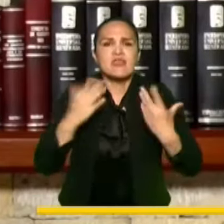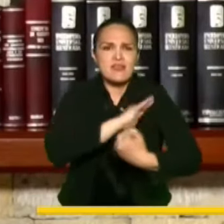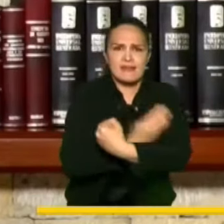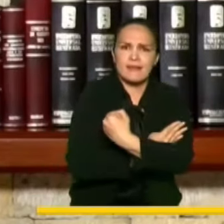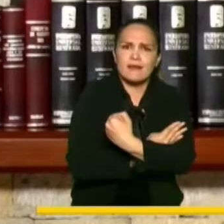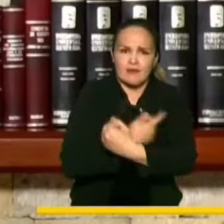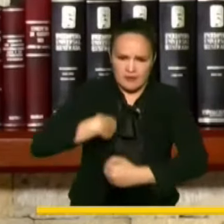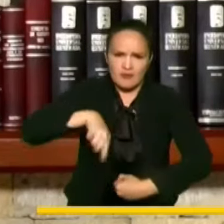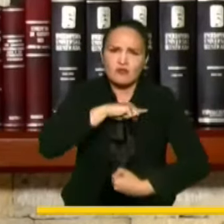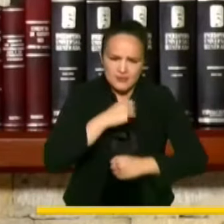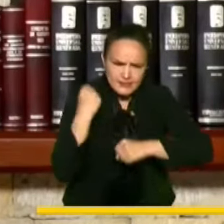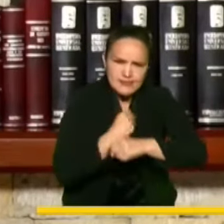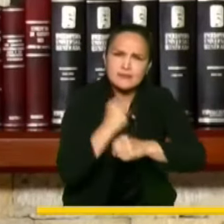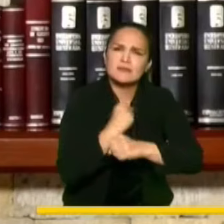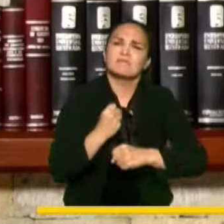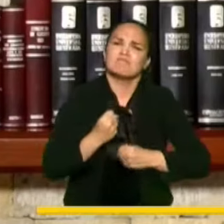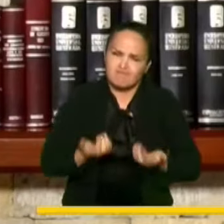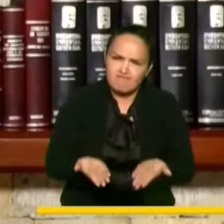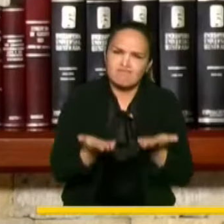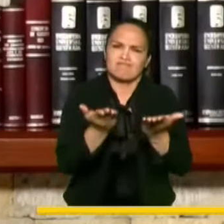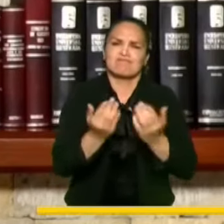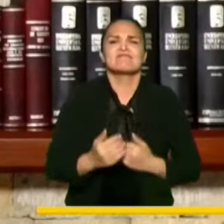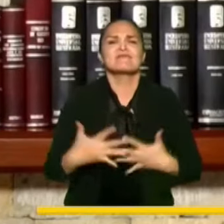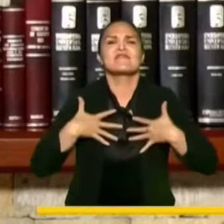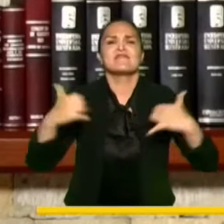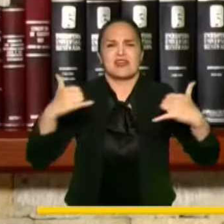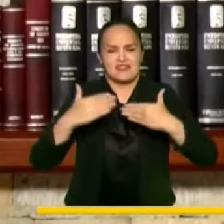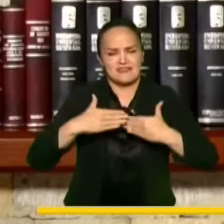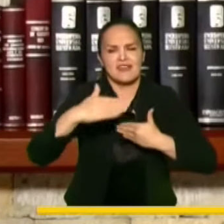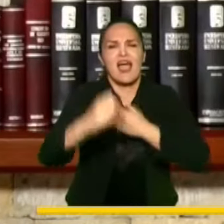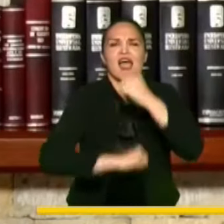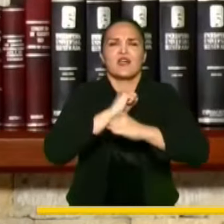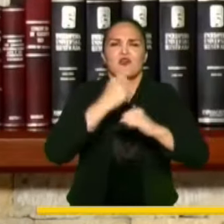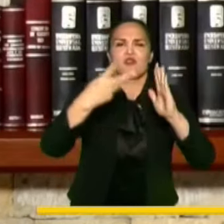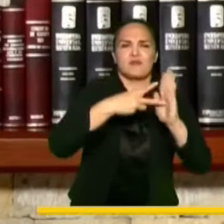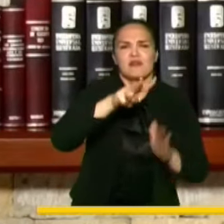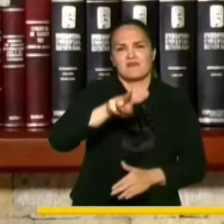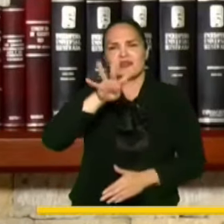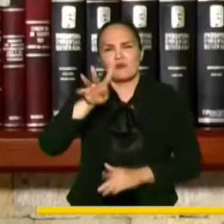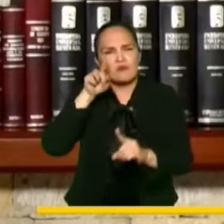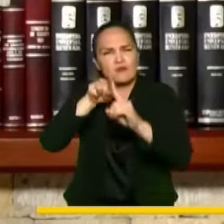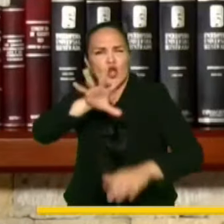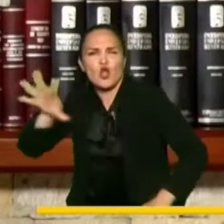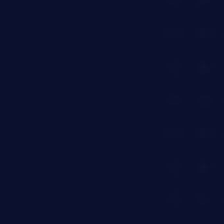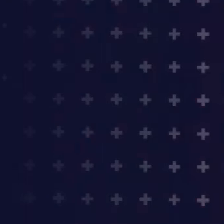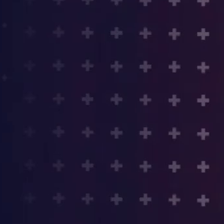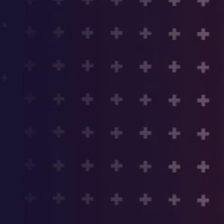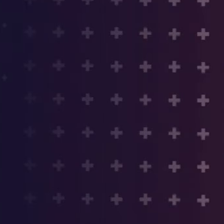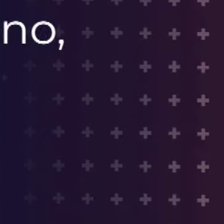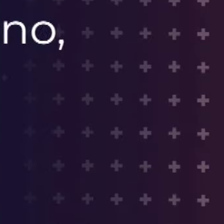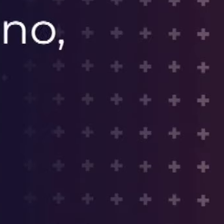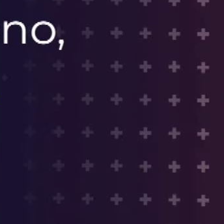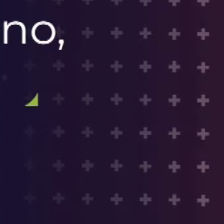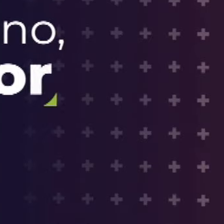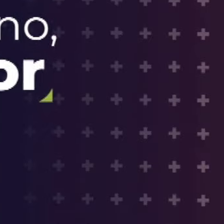empeño. Un feliz 2024 para todas y para todos los colombianos.